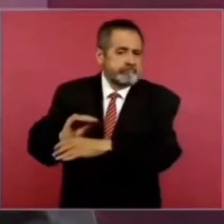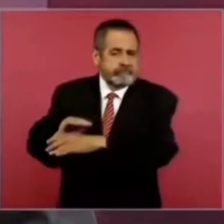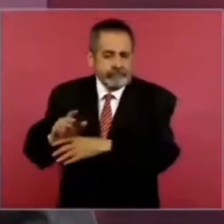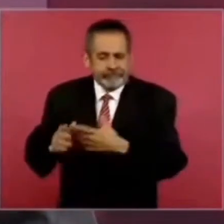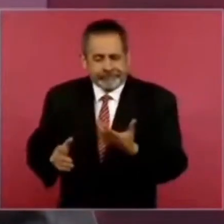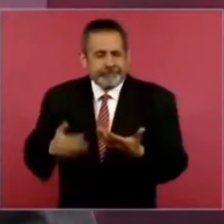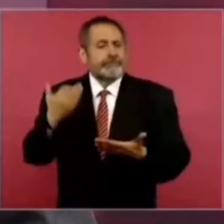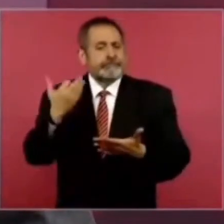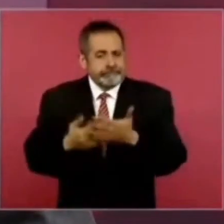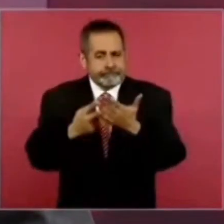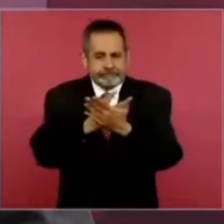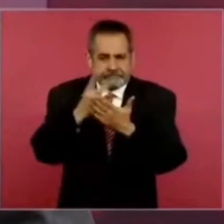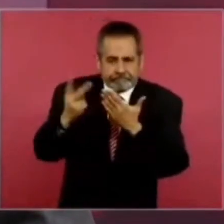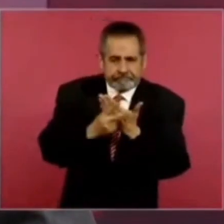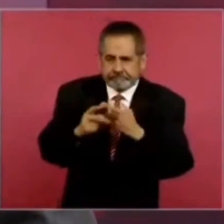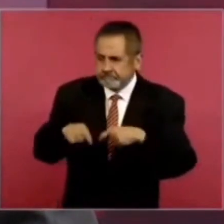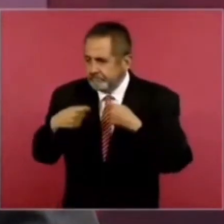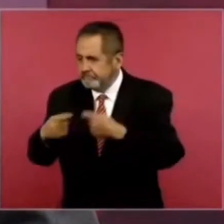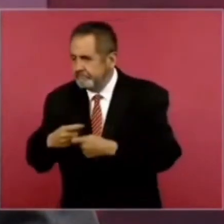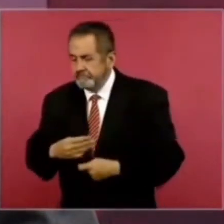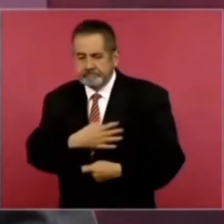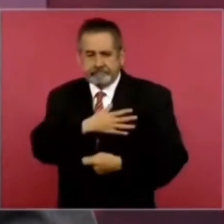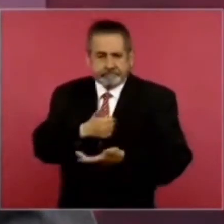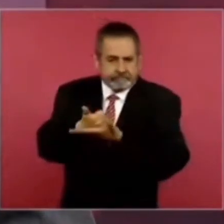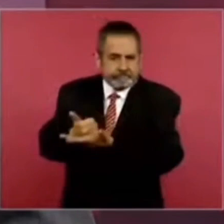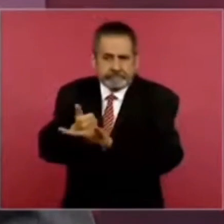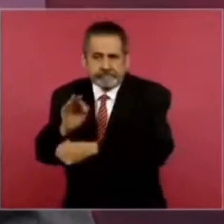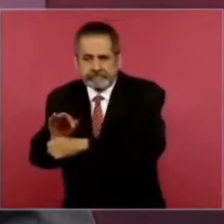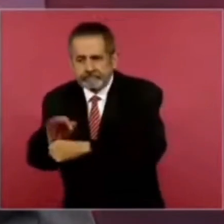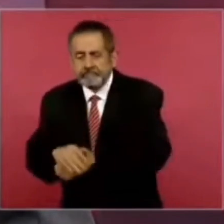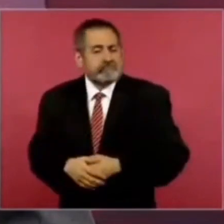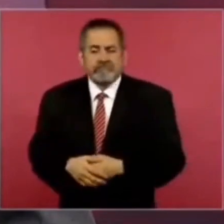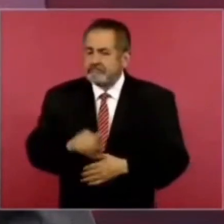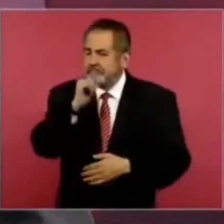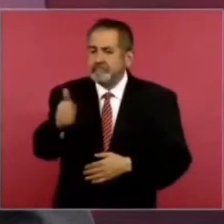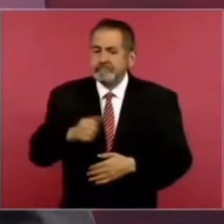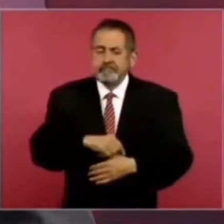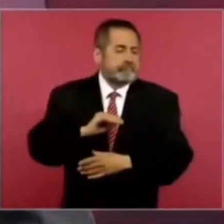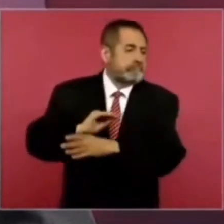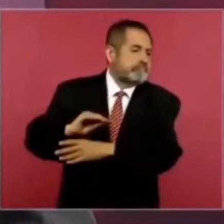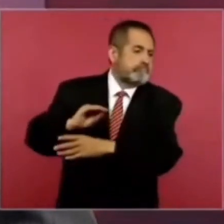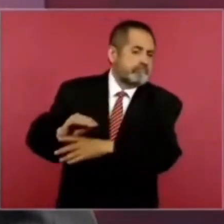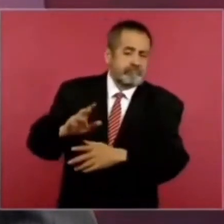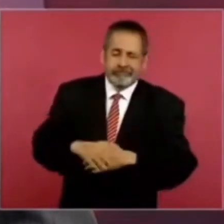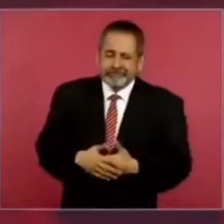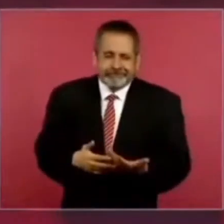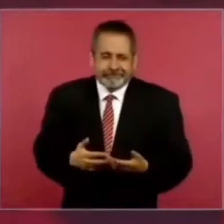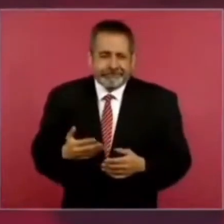programas de bienestar. Llevan mucho tiempo aplicando una política